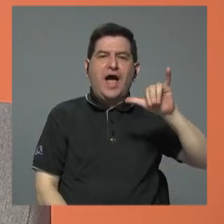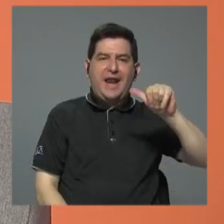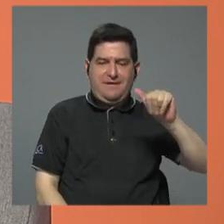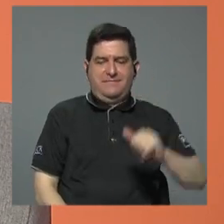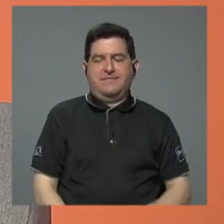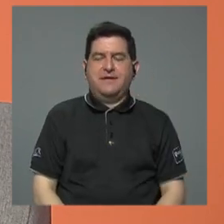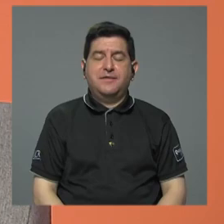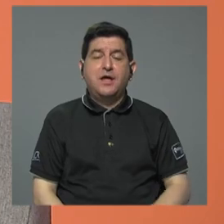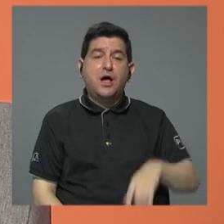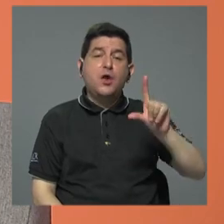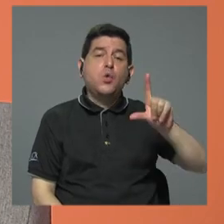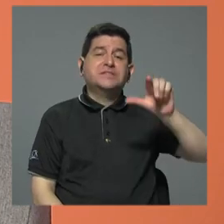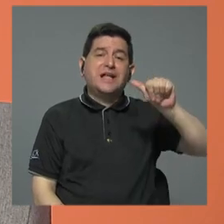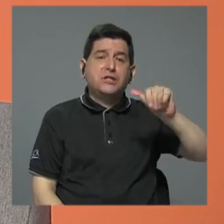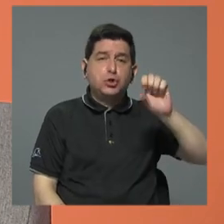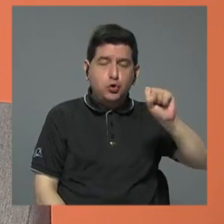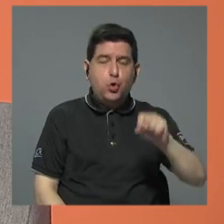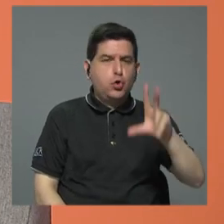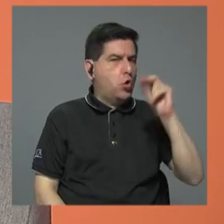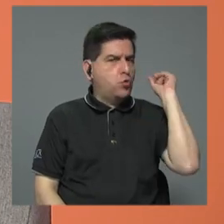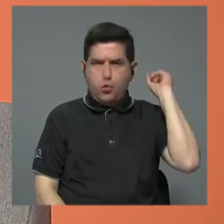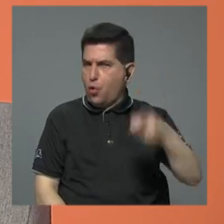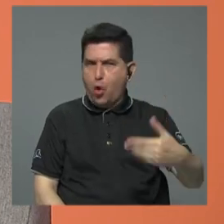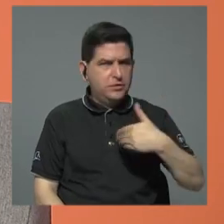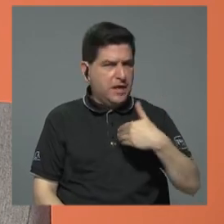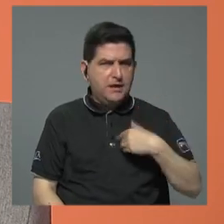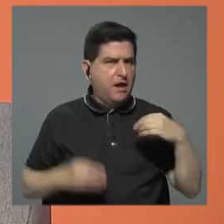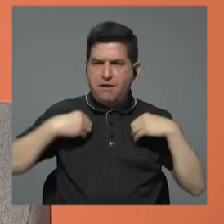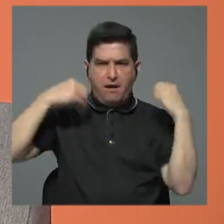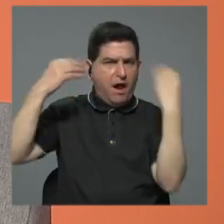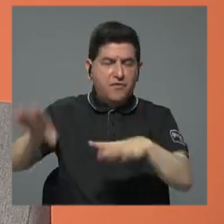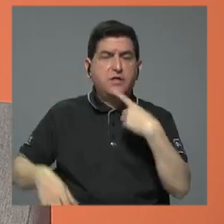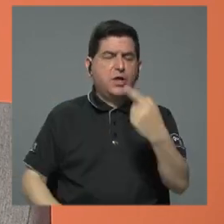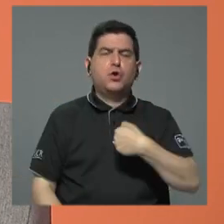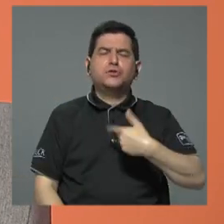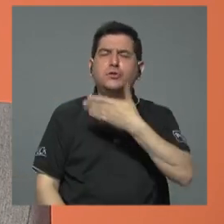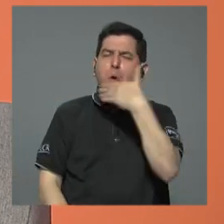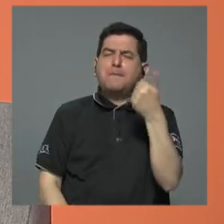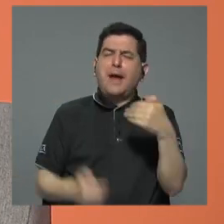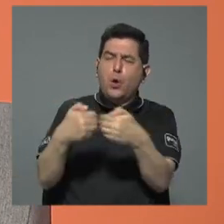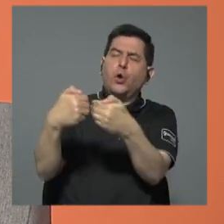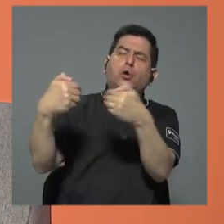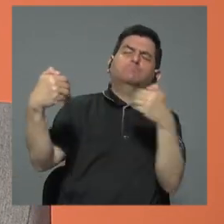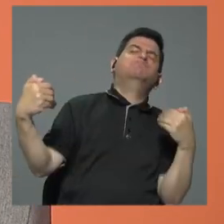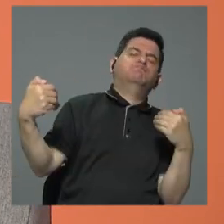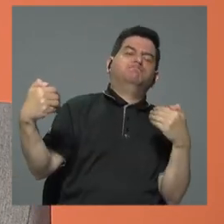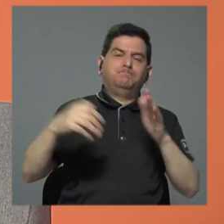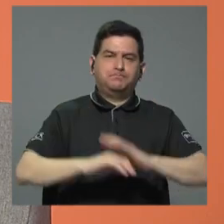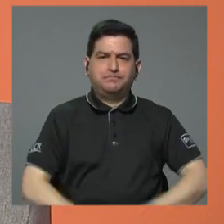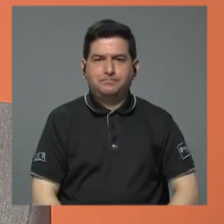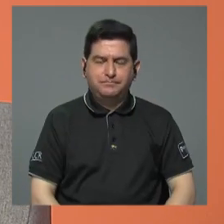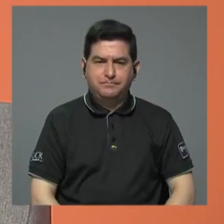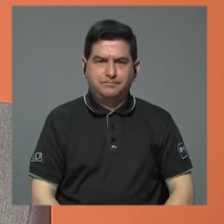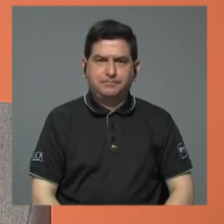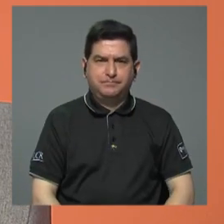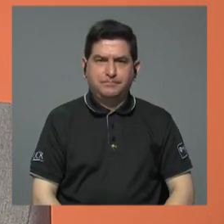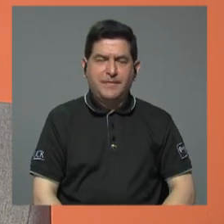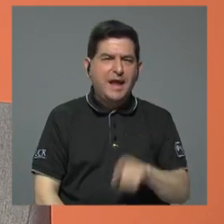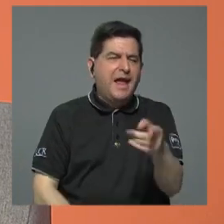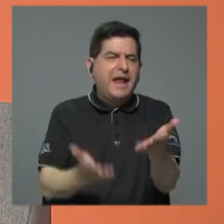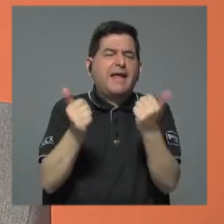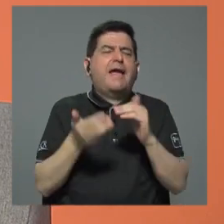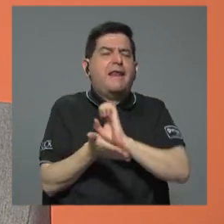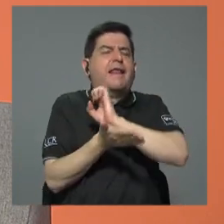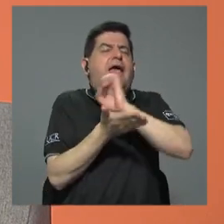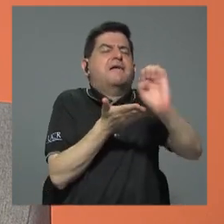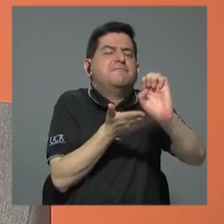Y don Luis Antonio, a pesar de que no estaba obligado a renunciar, dijo: yo mejor me separo, porque no, él quería evitar